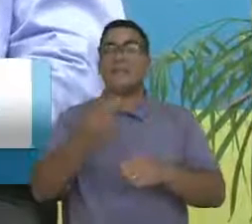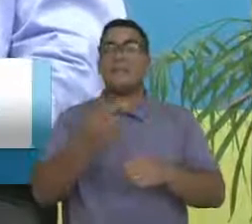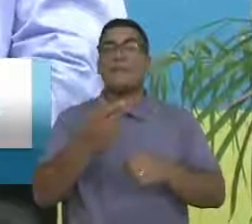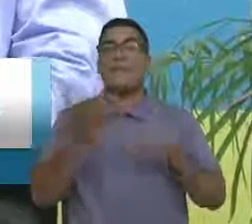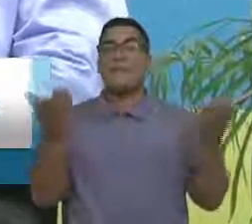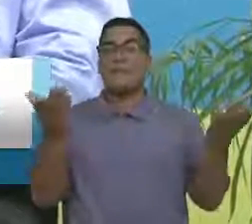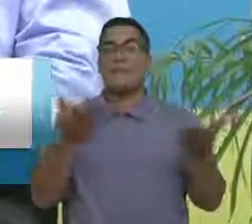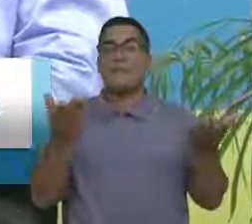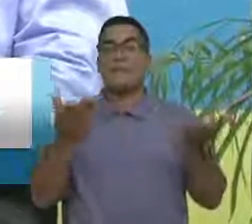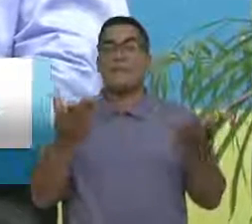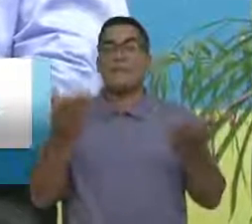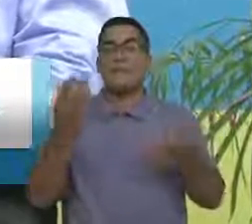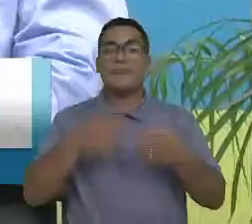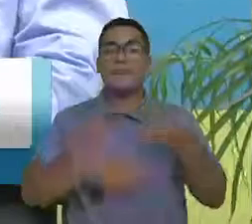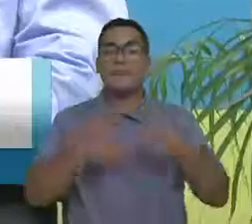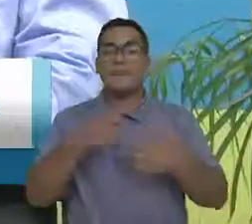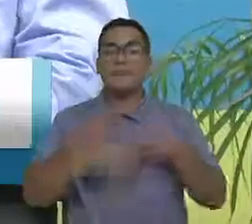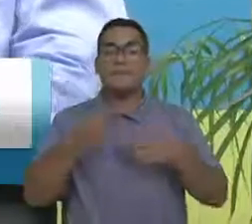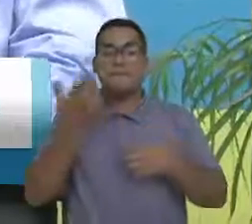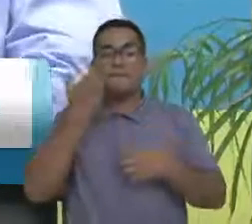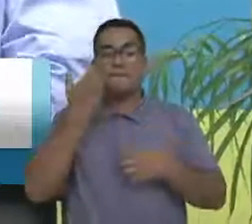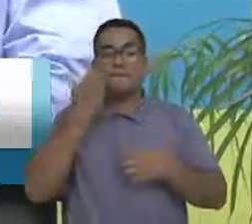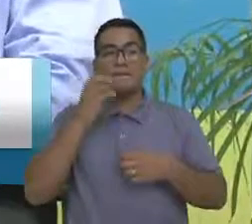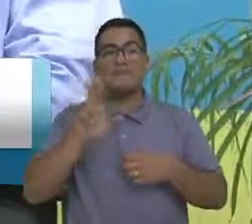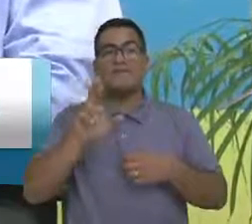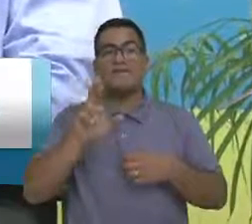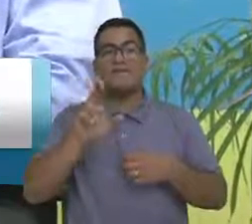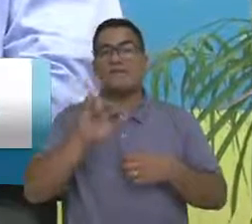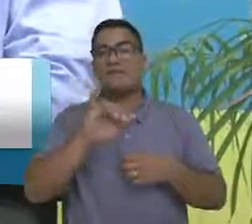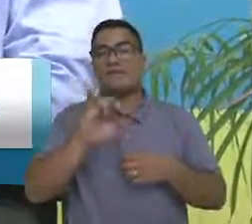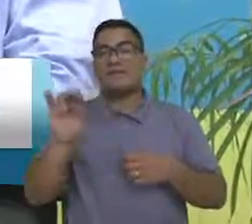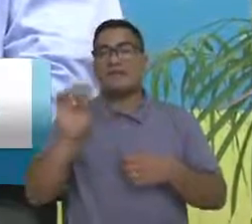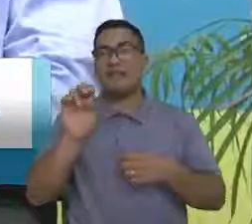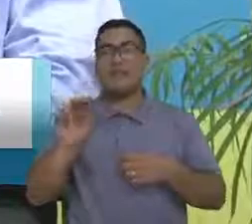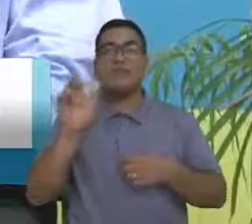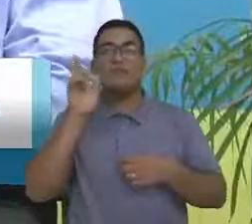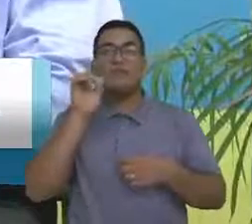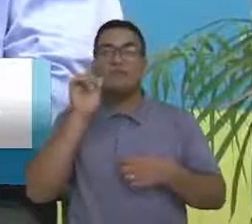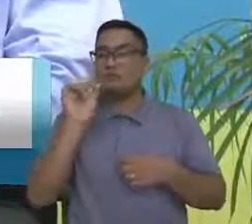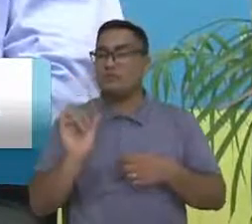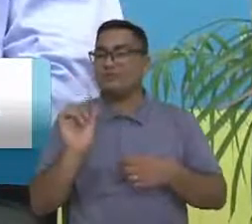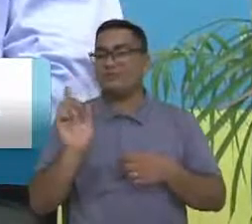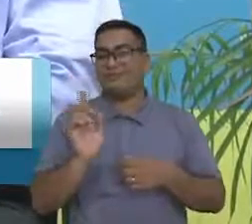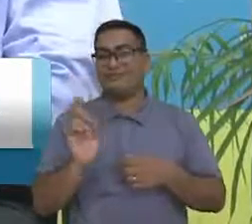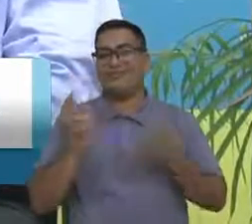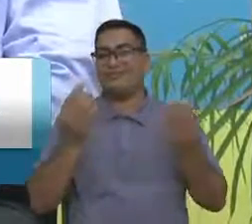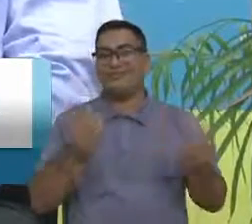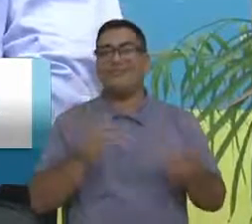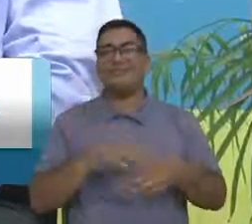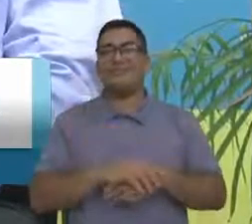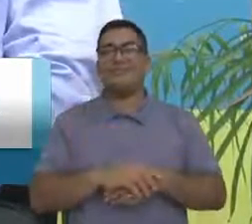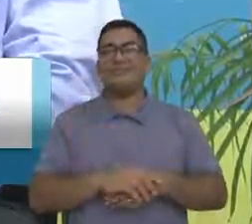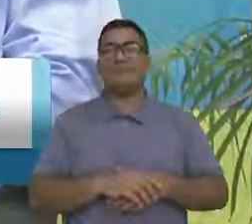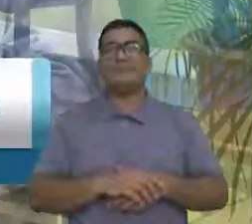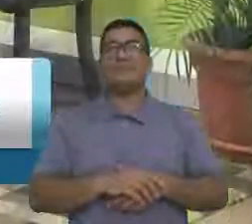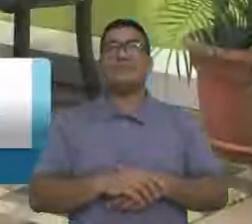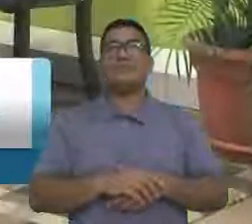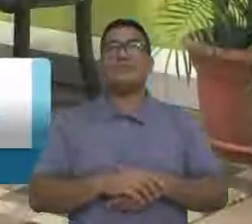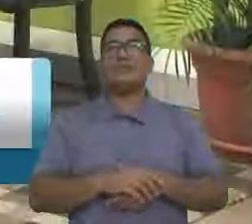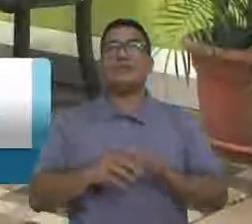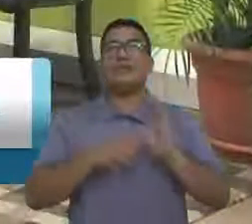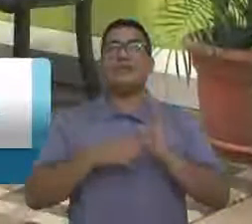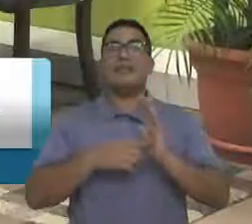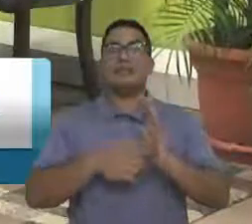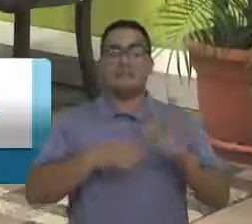de tener disminución de la producción de orina. Precisamente, ¿cuánto tiene que miccionar